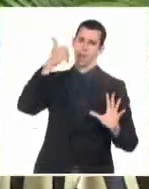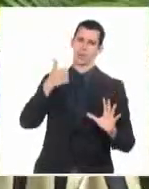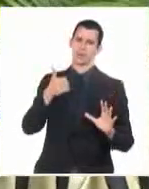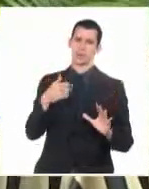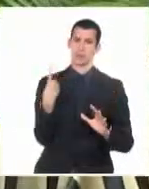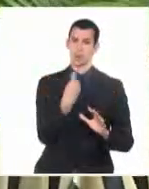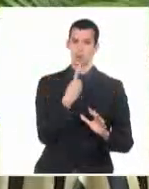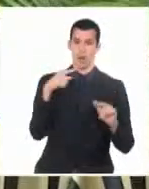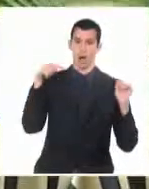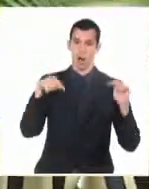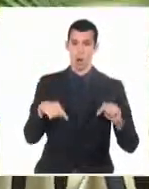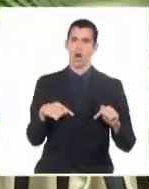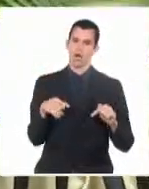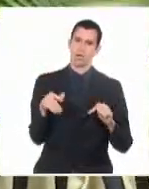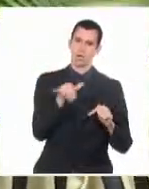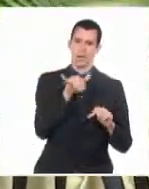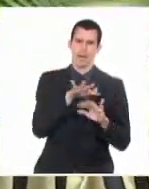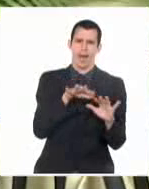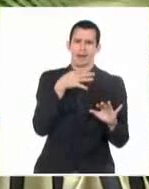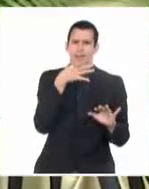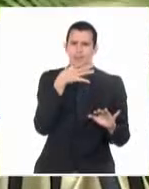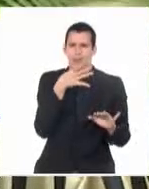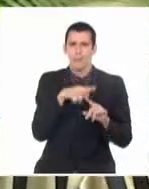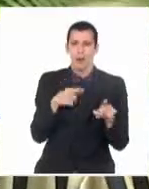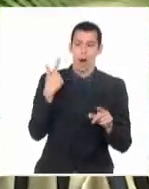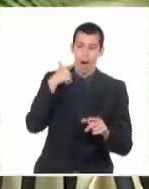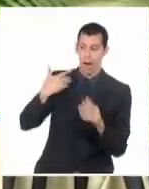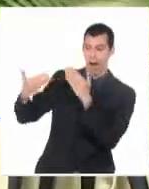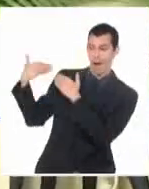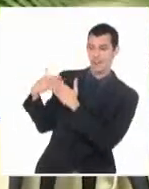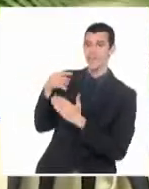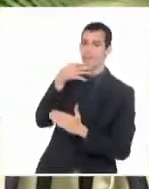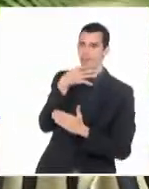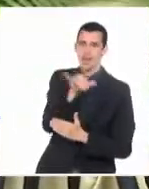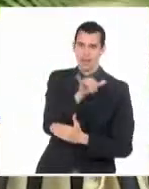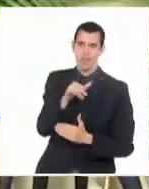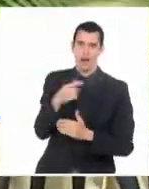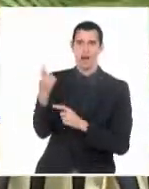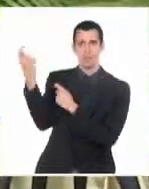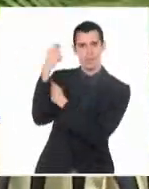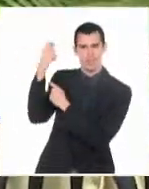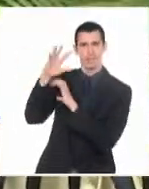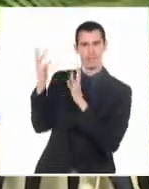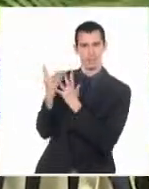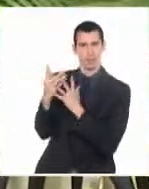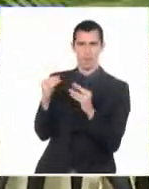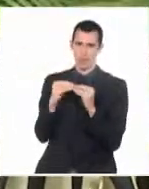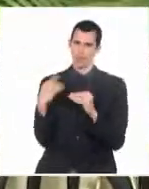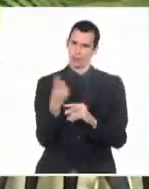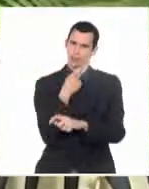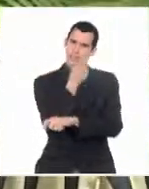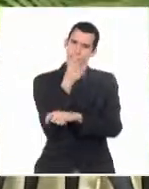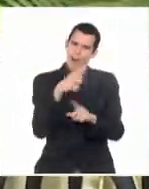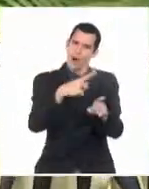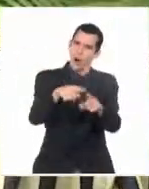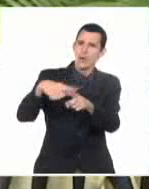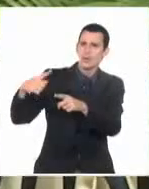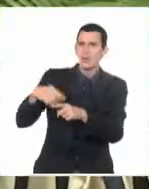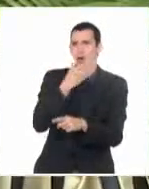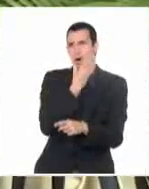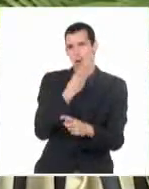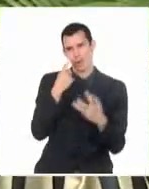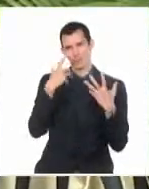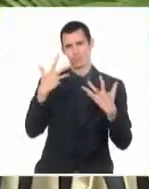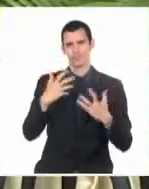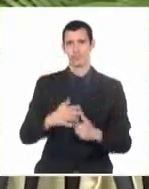provocan esa posibilidad de vernos y es muy emotivo, sinceramente, el recibir tantos halagos, tantos